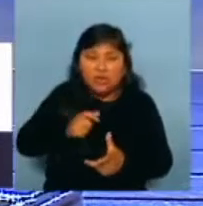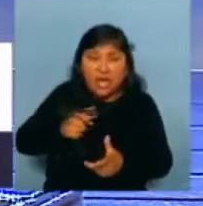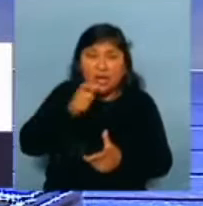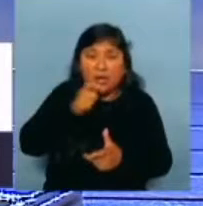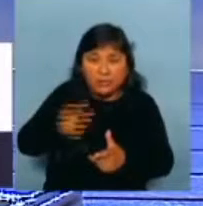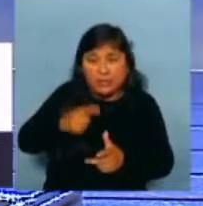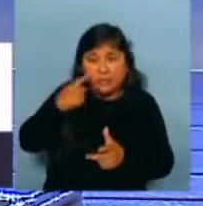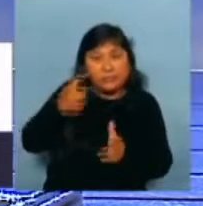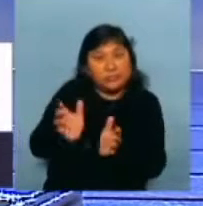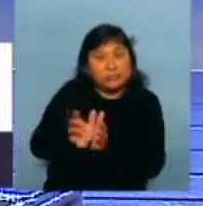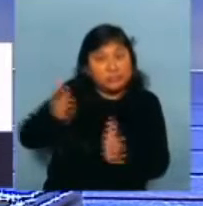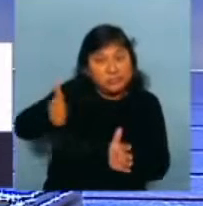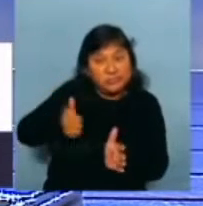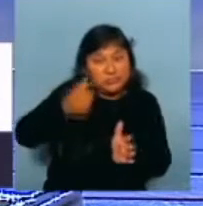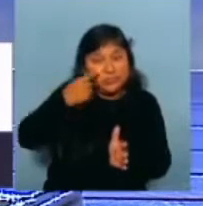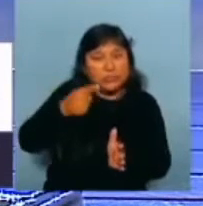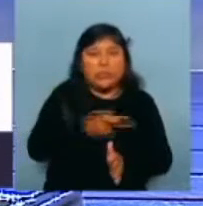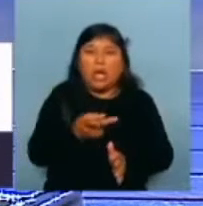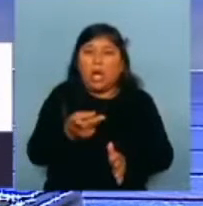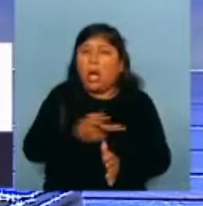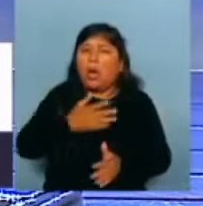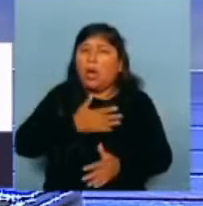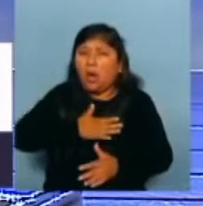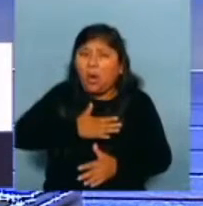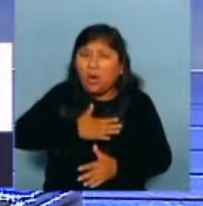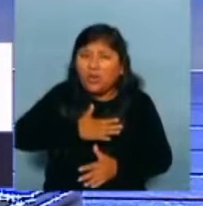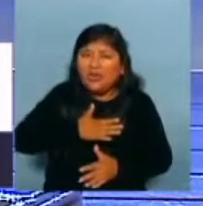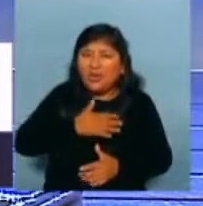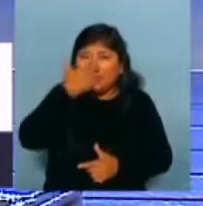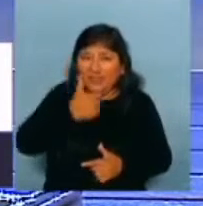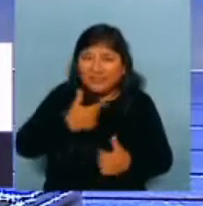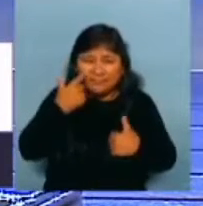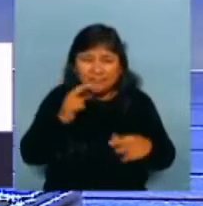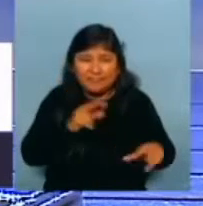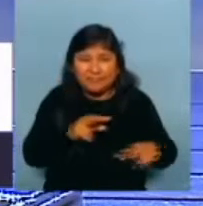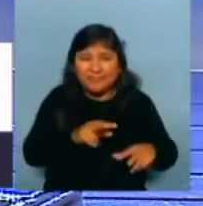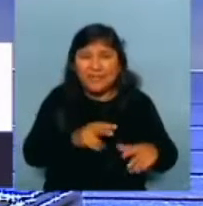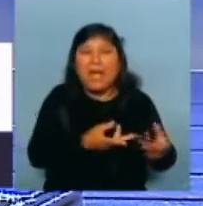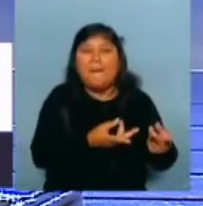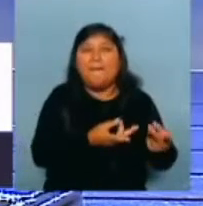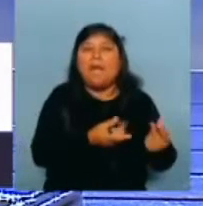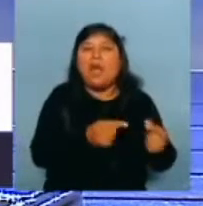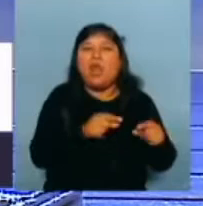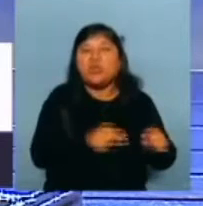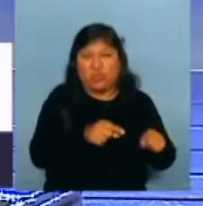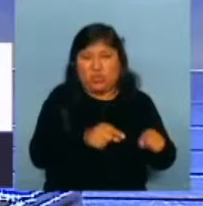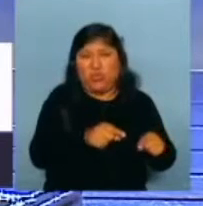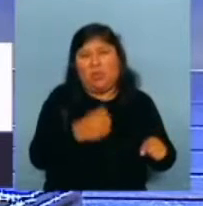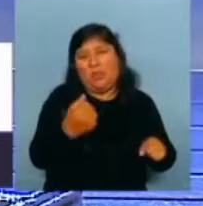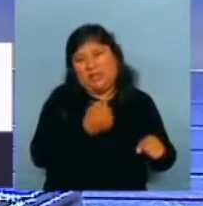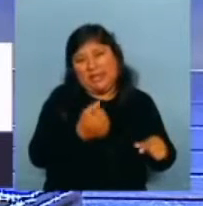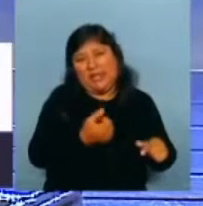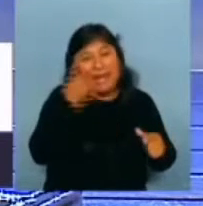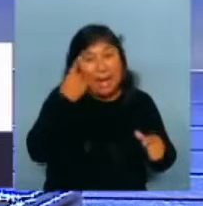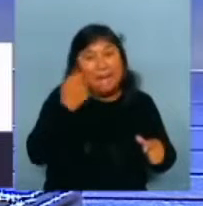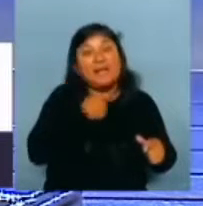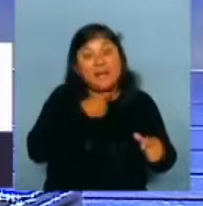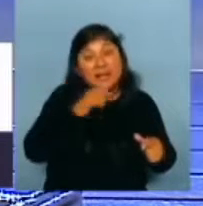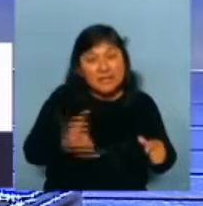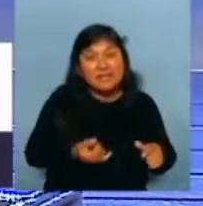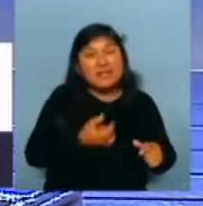la predisposición de los chicos, las ganas de aprender, las ganas de seguir acompañando. Y bueno,